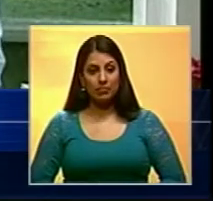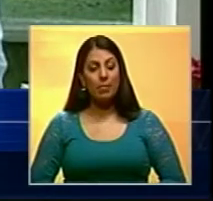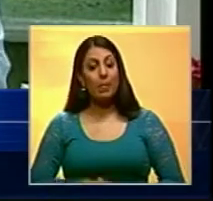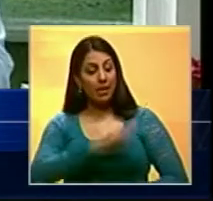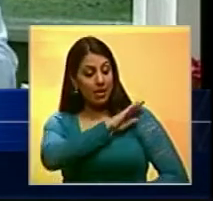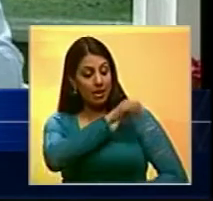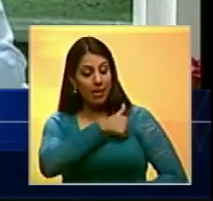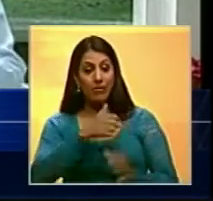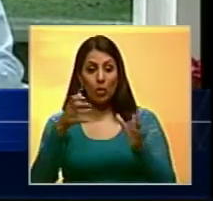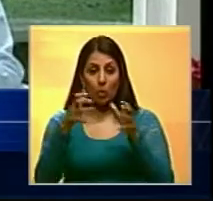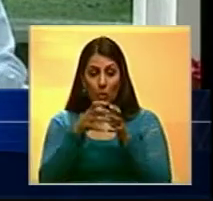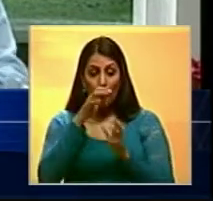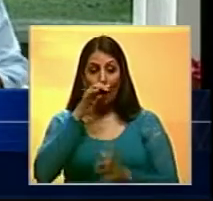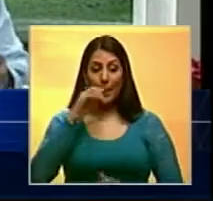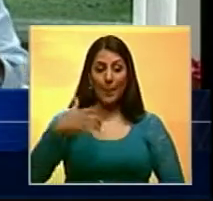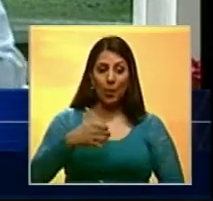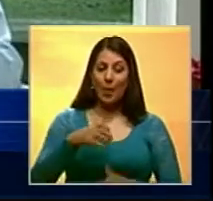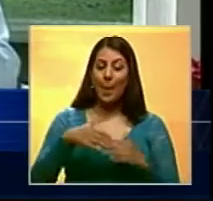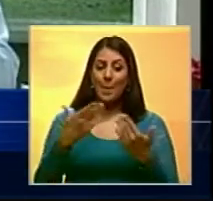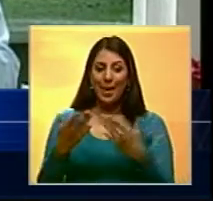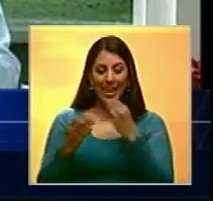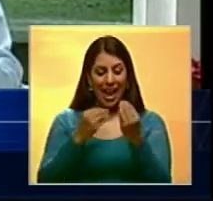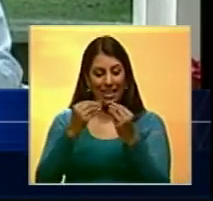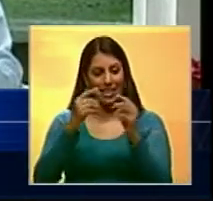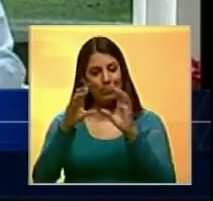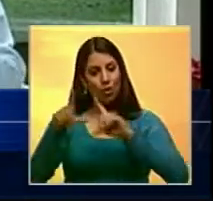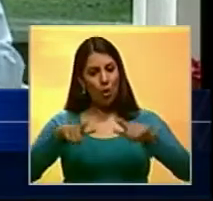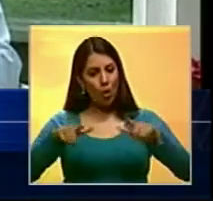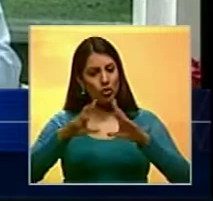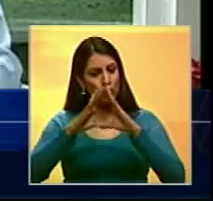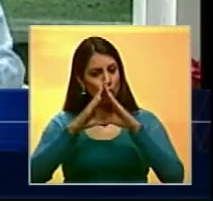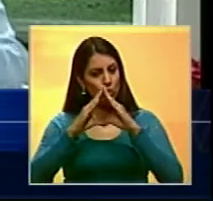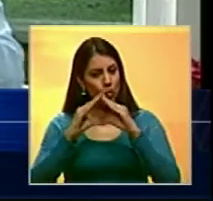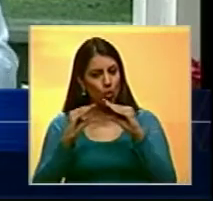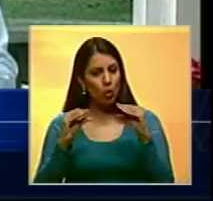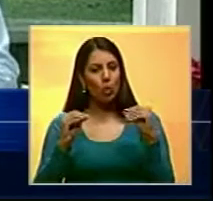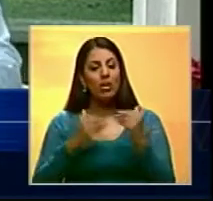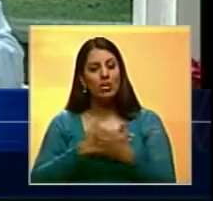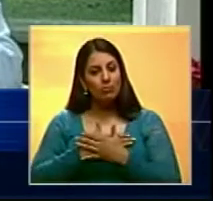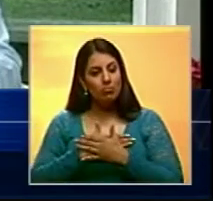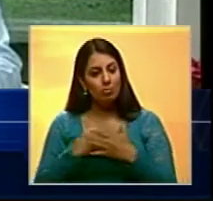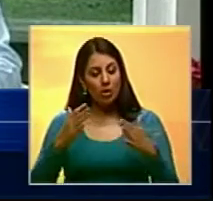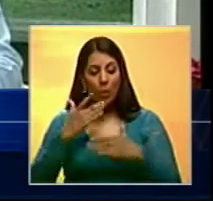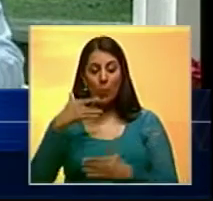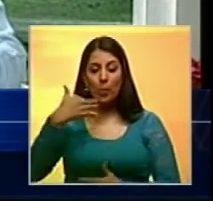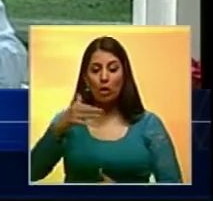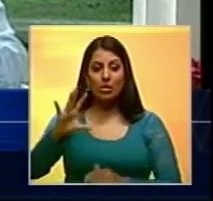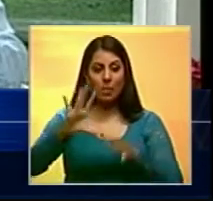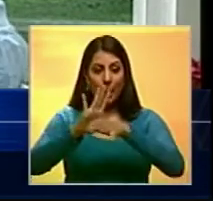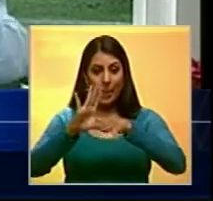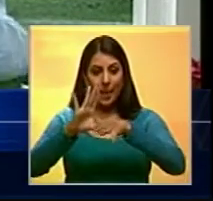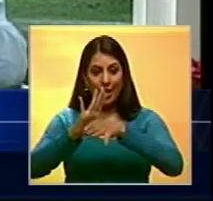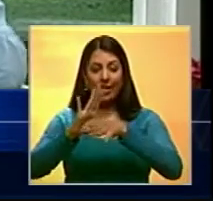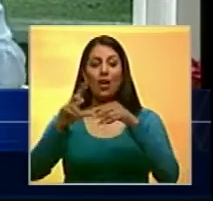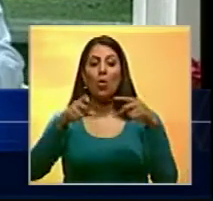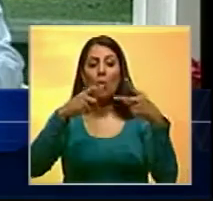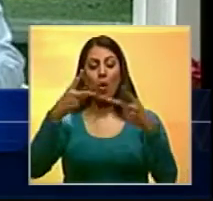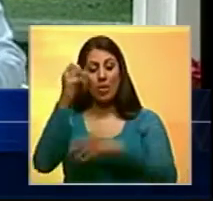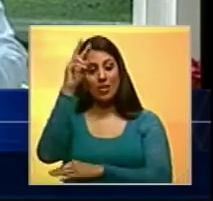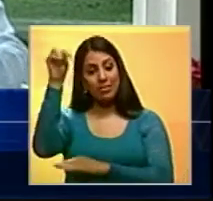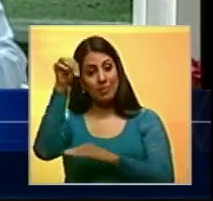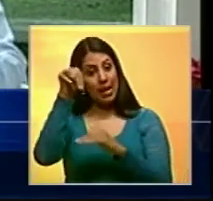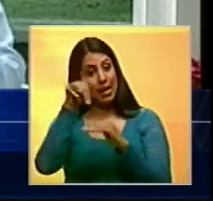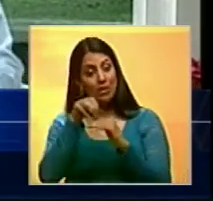jefe de la bancada de la MUD, para que se hagan todas las coordinaciones y se disponga el próximo martes a que la Asamblea